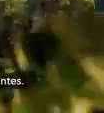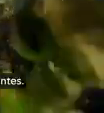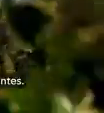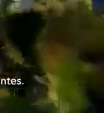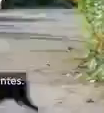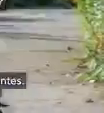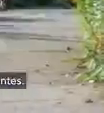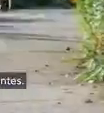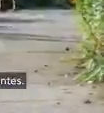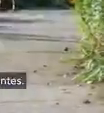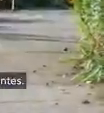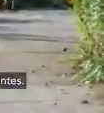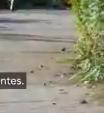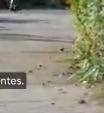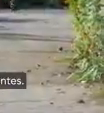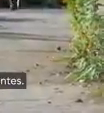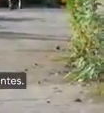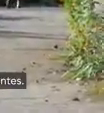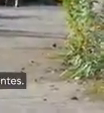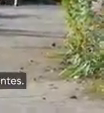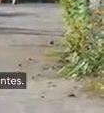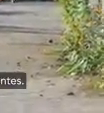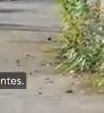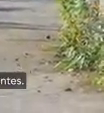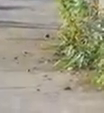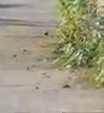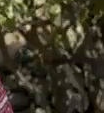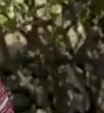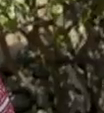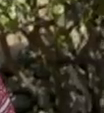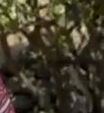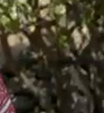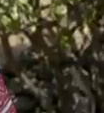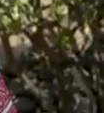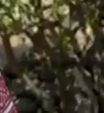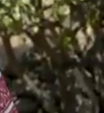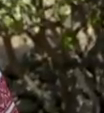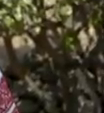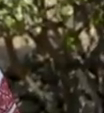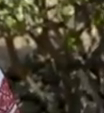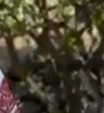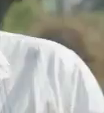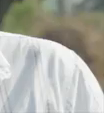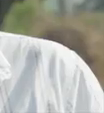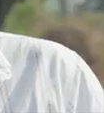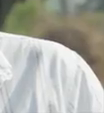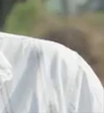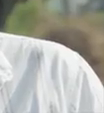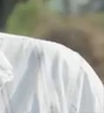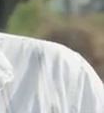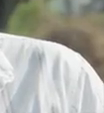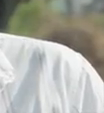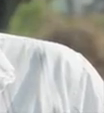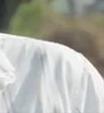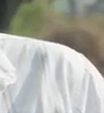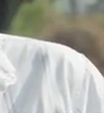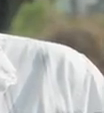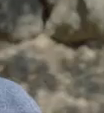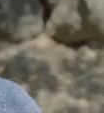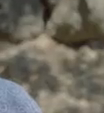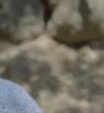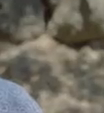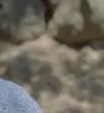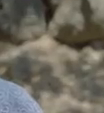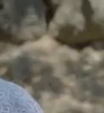tener presencia en las localidades más distantes. Banco del Bienestar, el banco de las y los